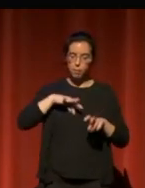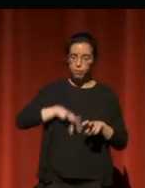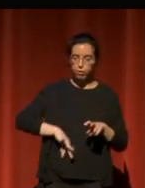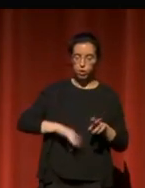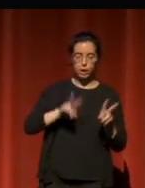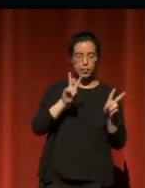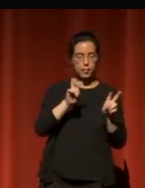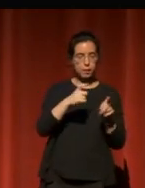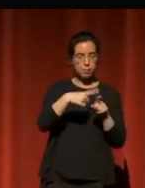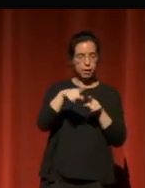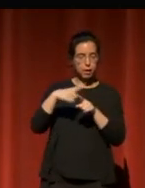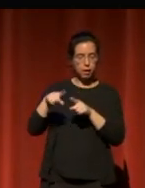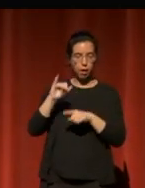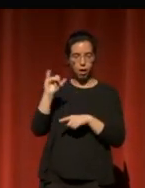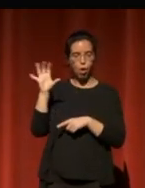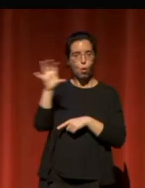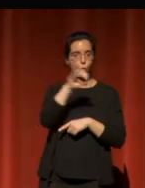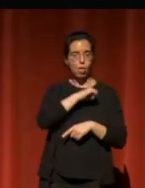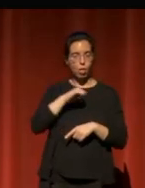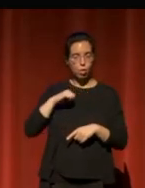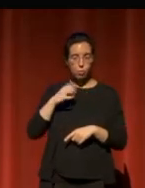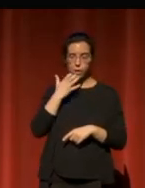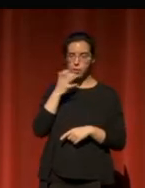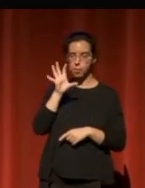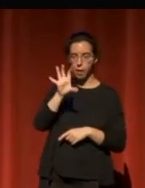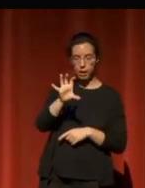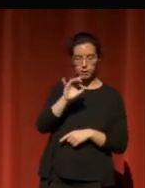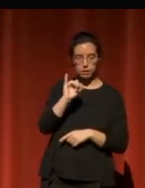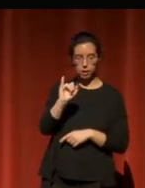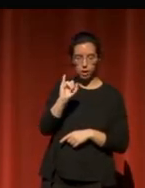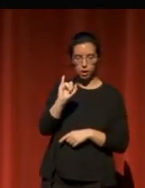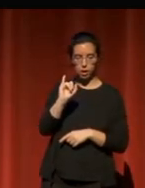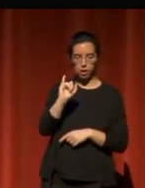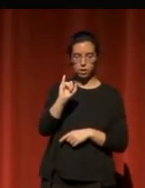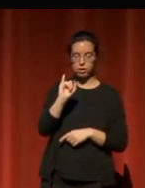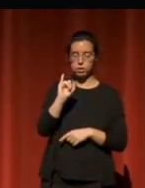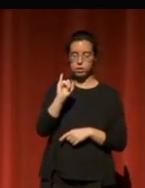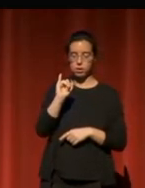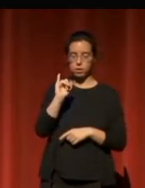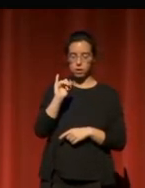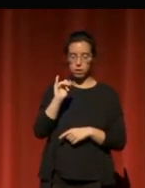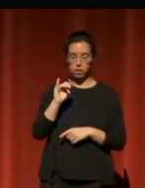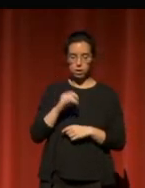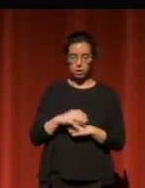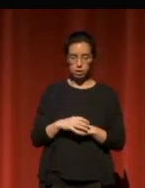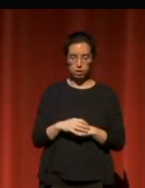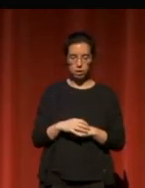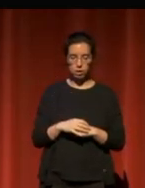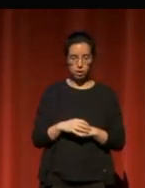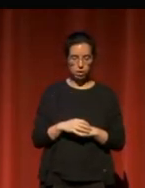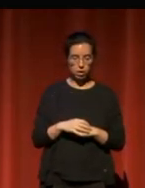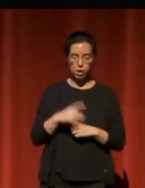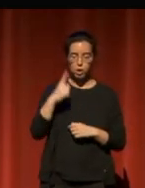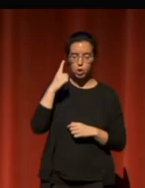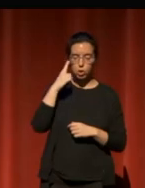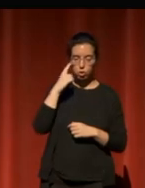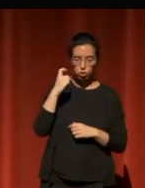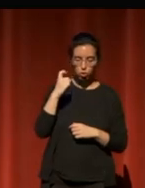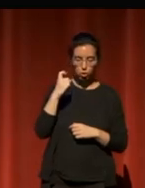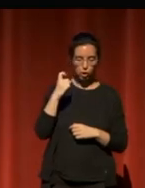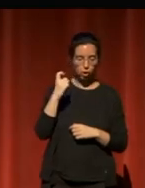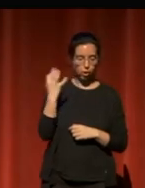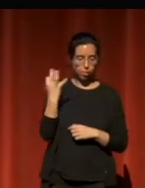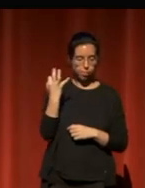Hay comunidades autónomas de nuestro país que no tienen incluso ley de bibliotecas. Yo creo que eso hay que tenerlo en